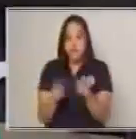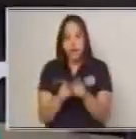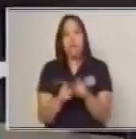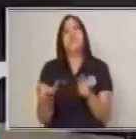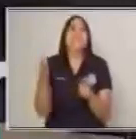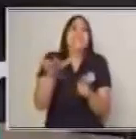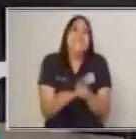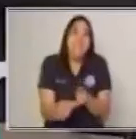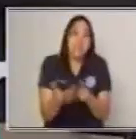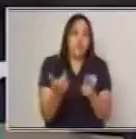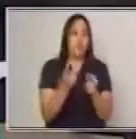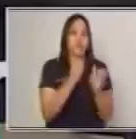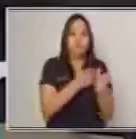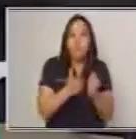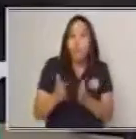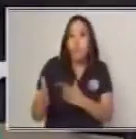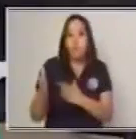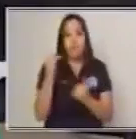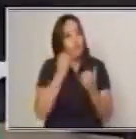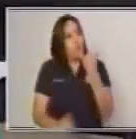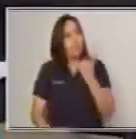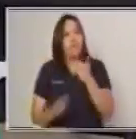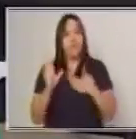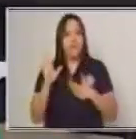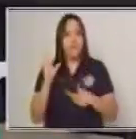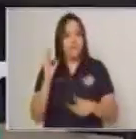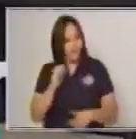ordenarlo ya en una versión final.